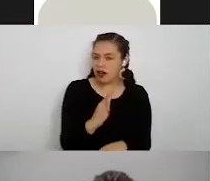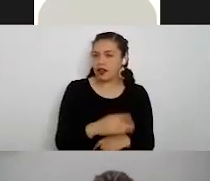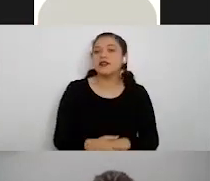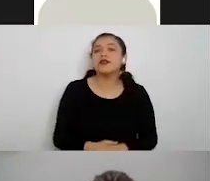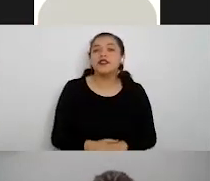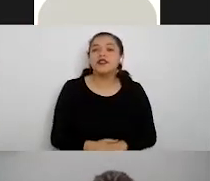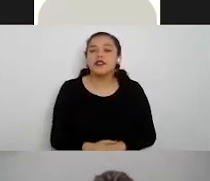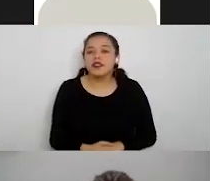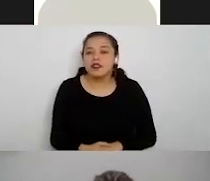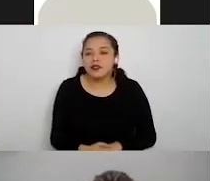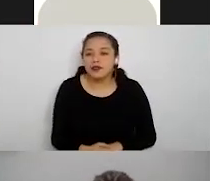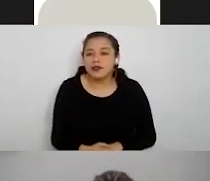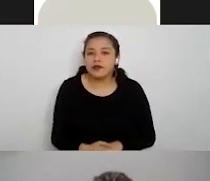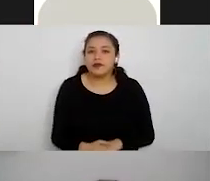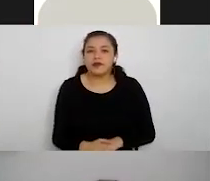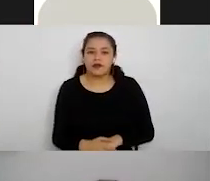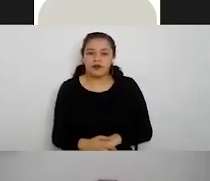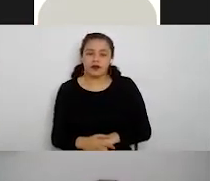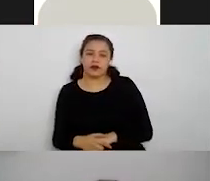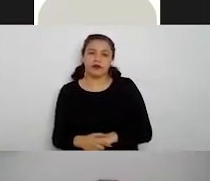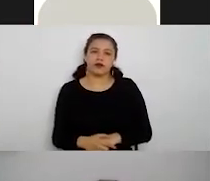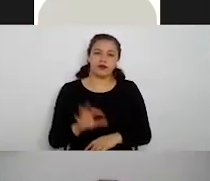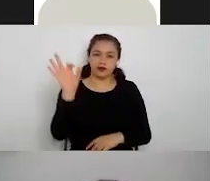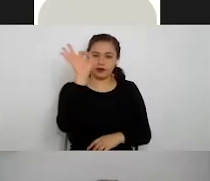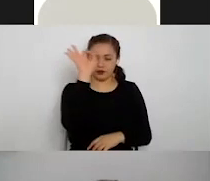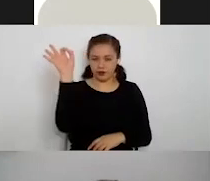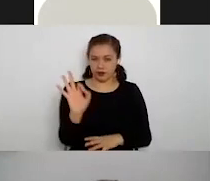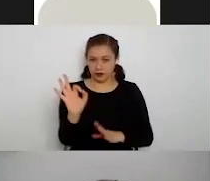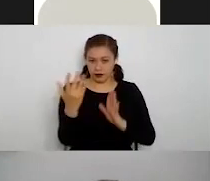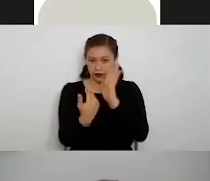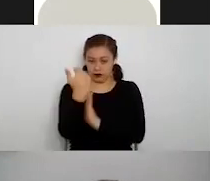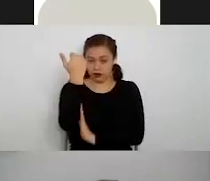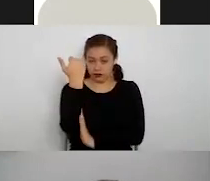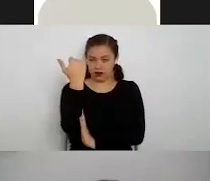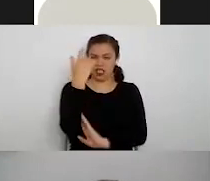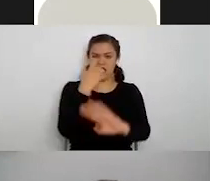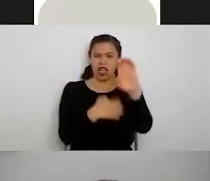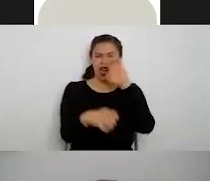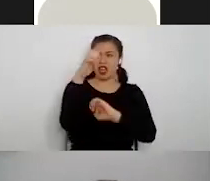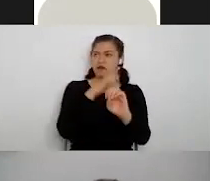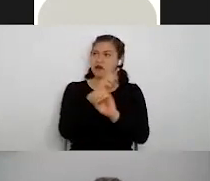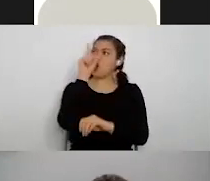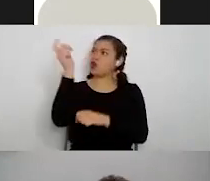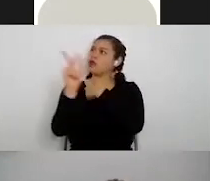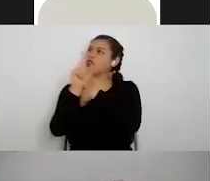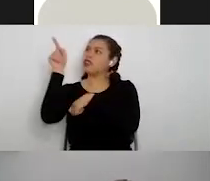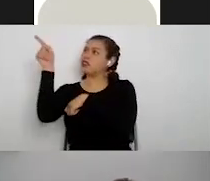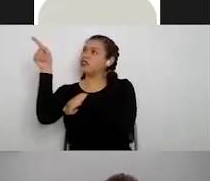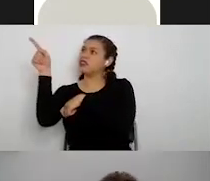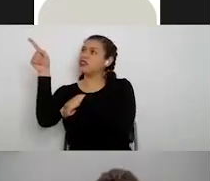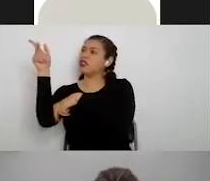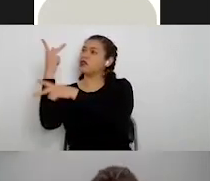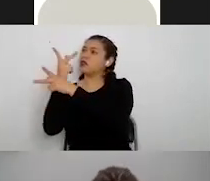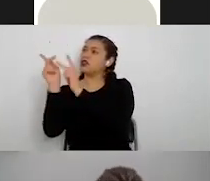te dice los porcentajes tan altos de empresas que están dispuestas a relocalizar procesos productivos